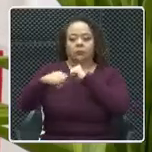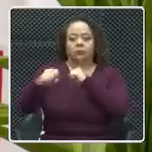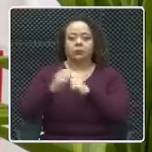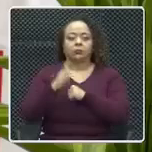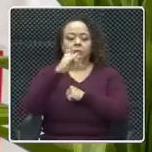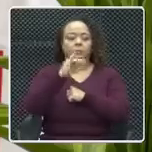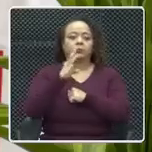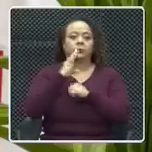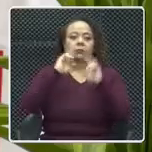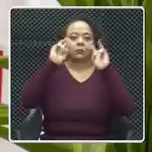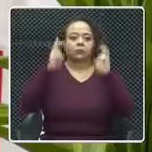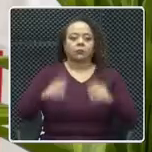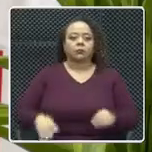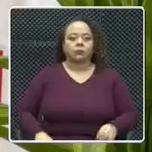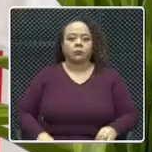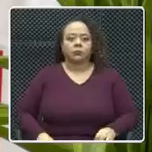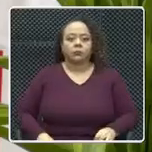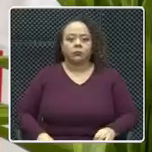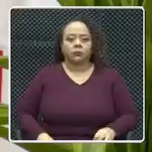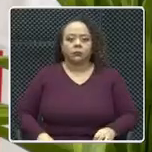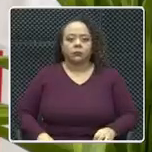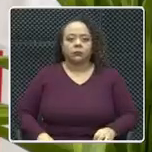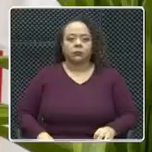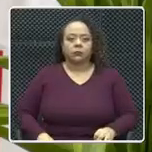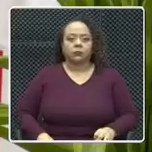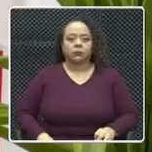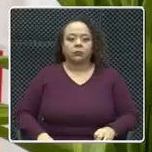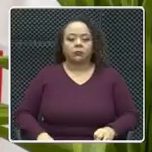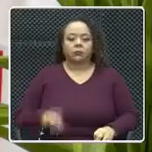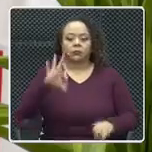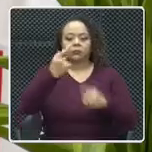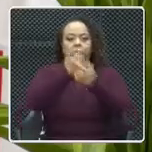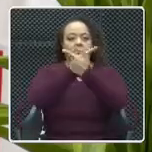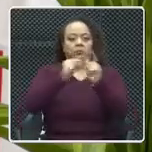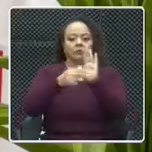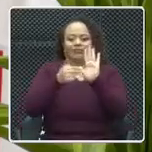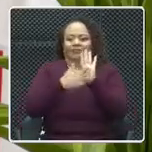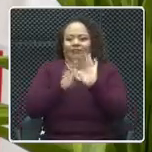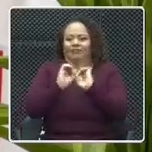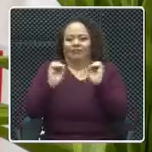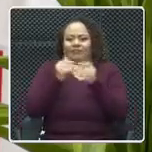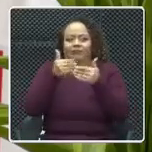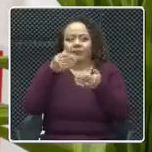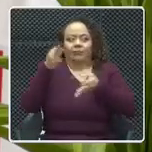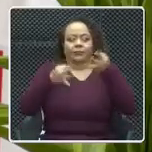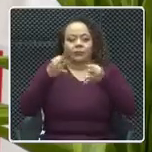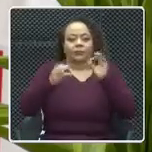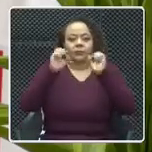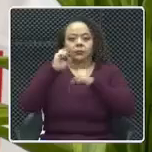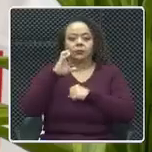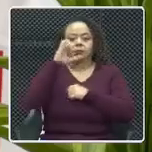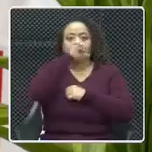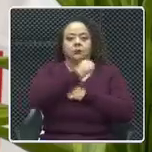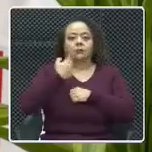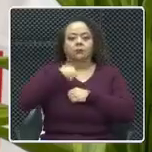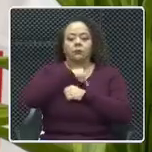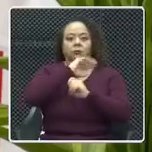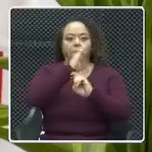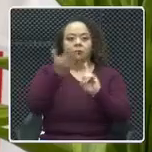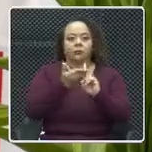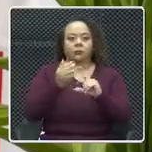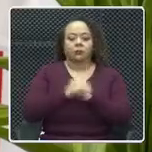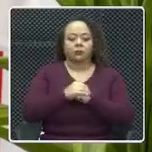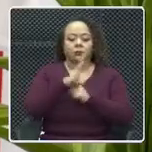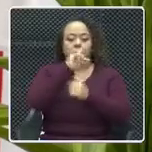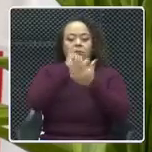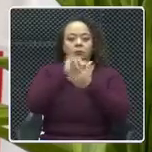y hablar del tema de una forma libre, sin estigmas, sin prejuicios, donde podamos identificar nuestras afectaciones